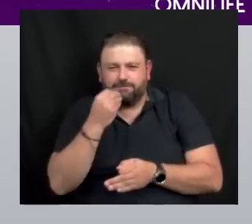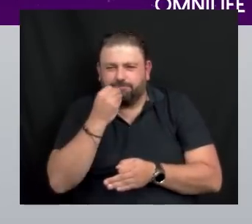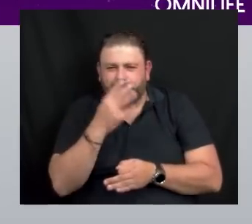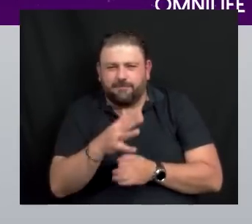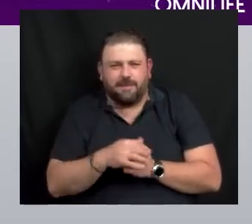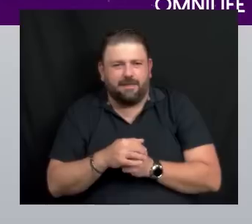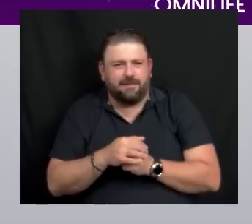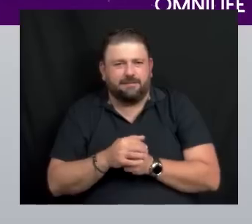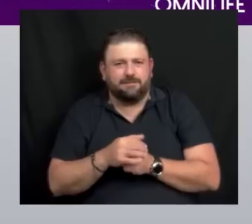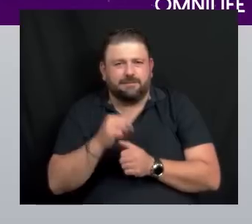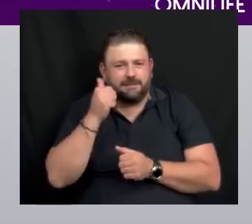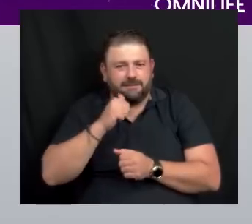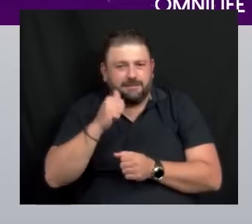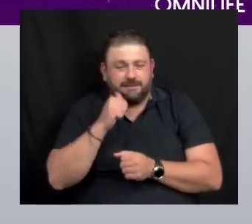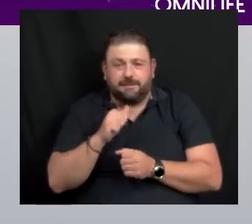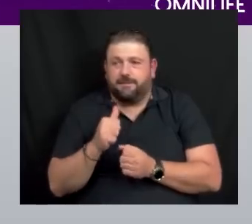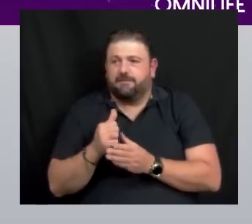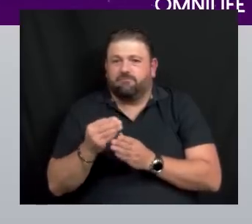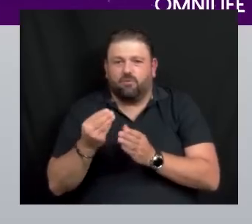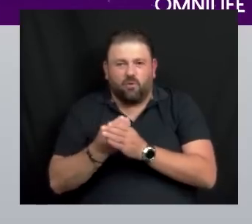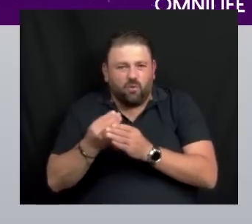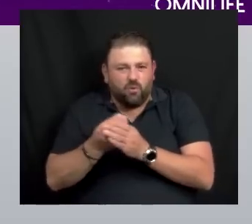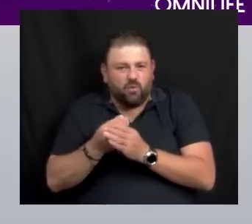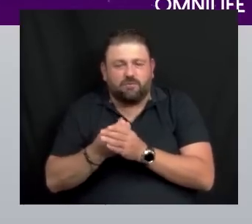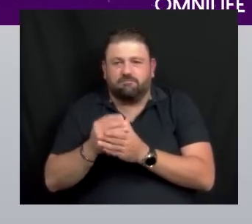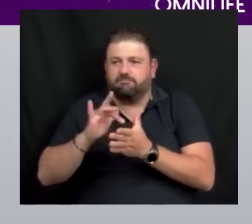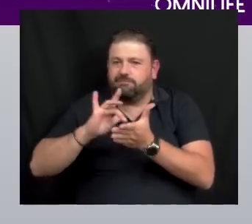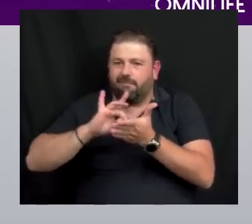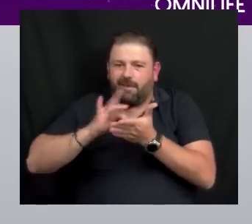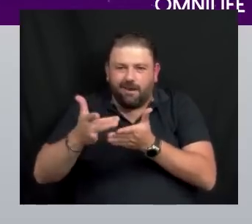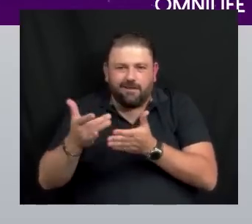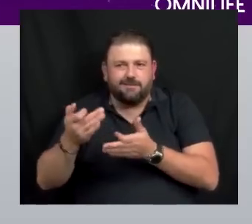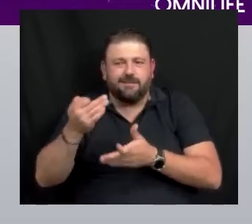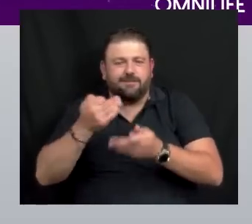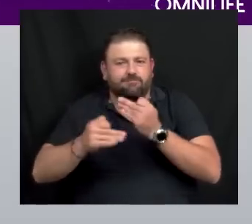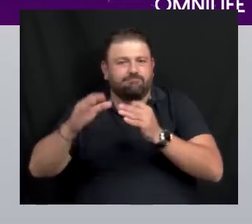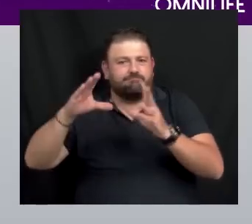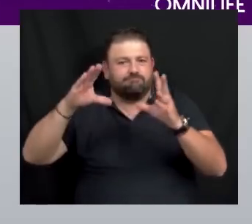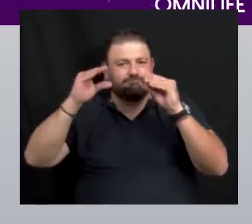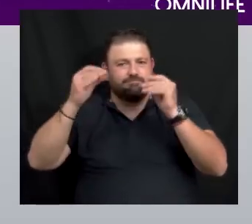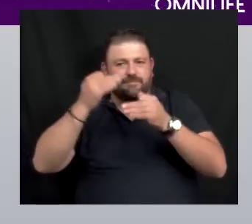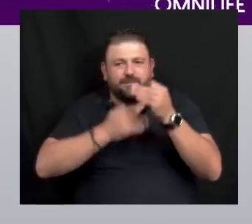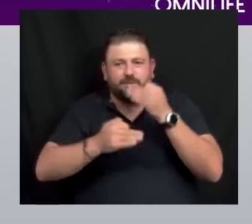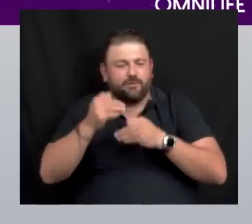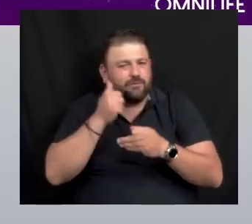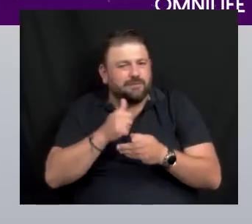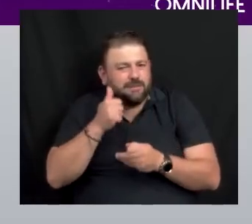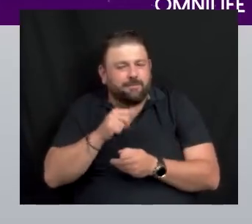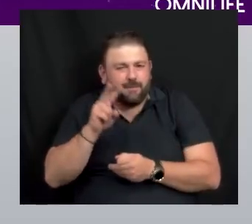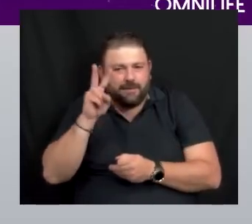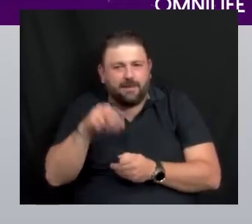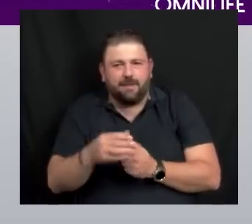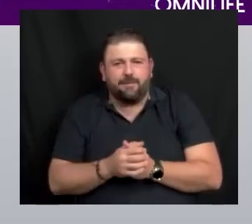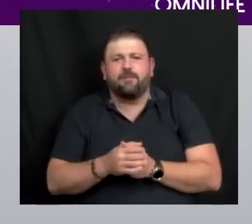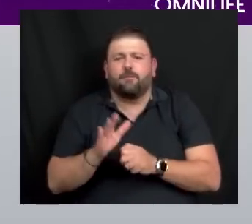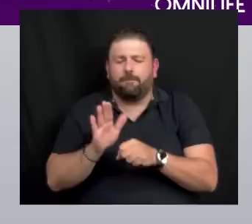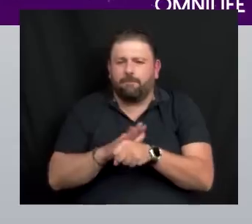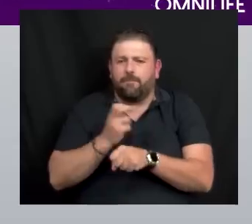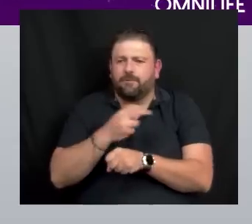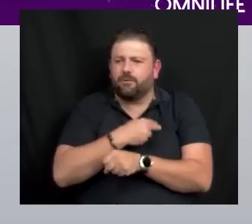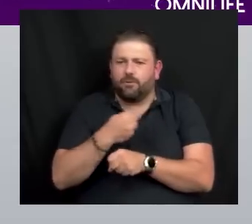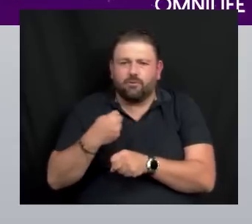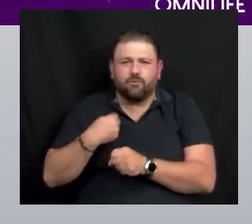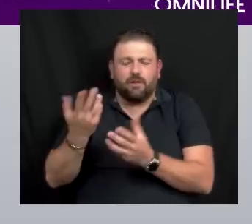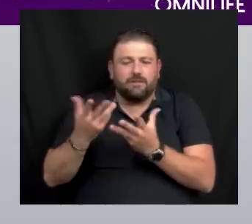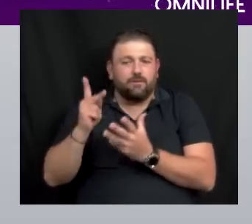ahí en un curso de liderazgo, gracias a Elda, Alex y Cointa, y vivimos algo espectacular. Entonces ya lo vamos planeando para